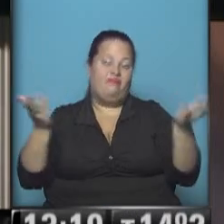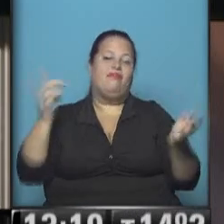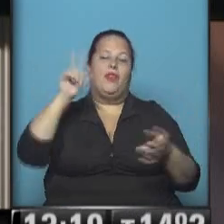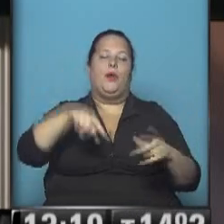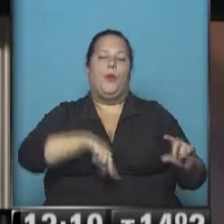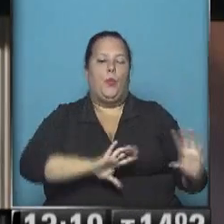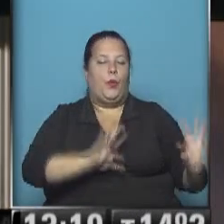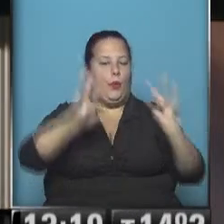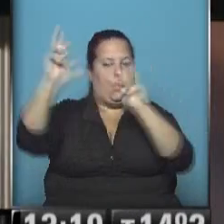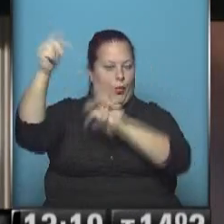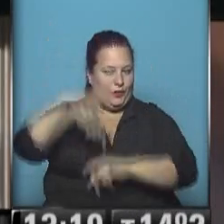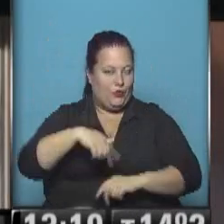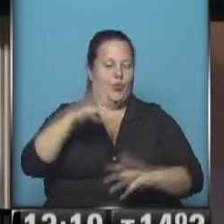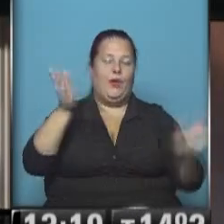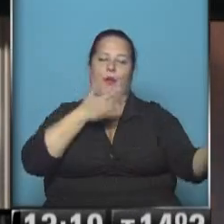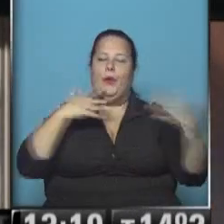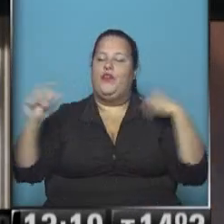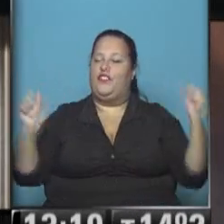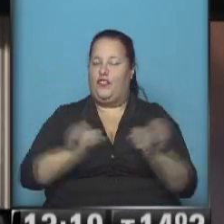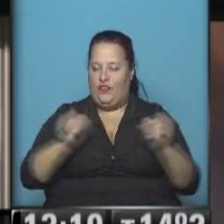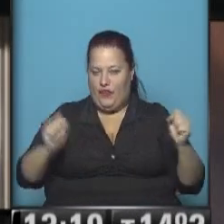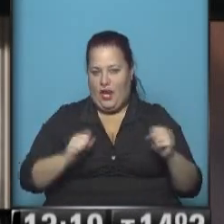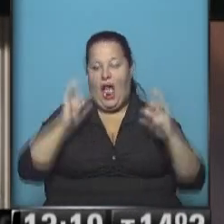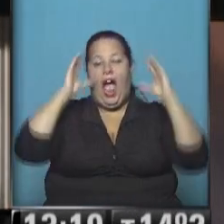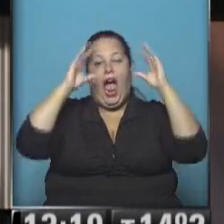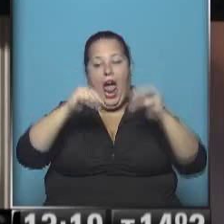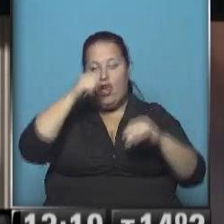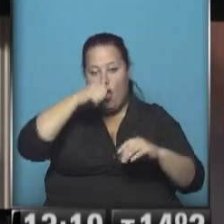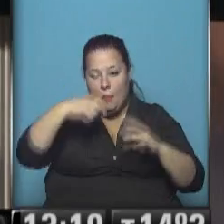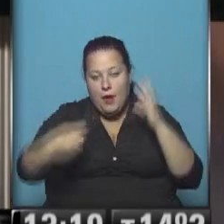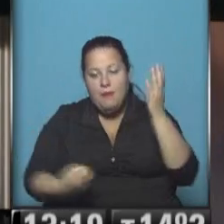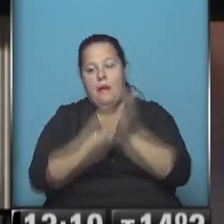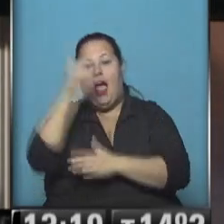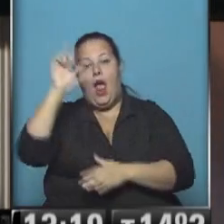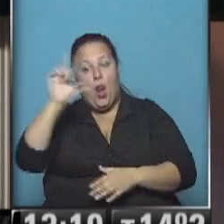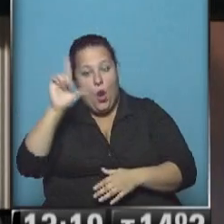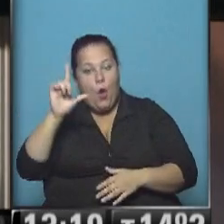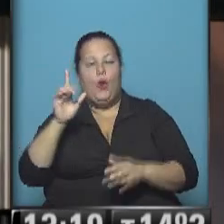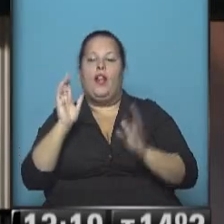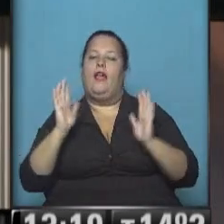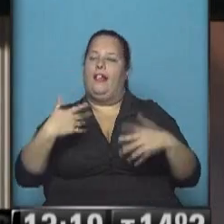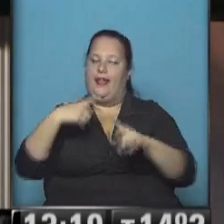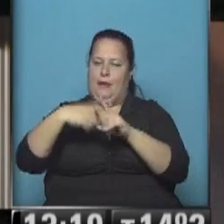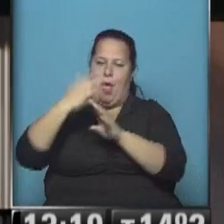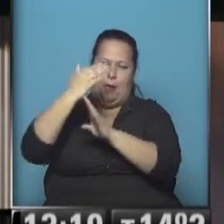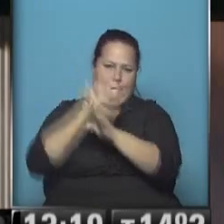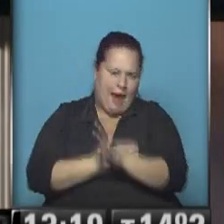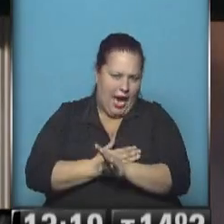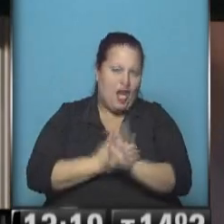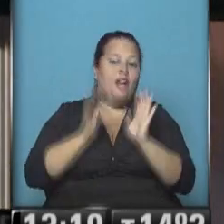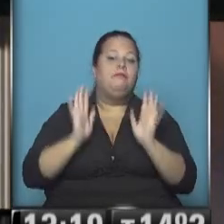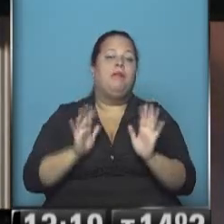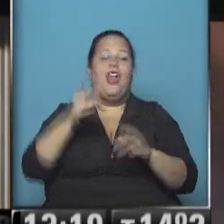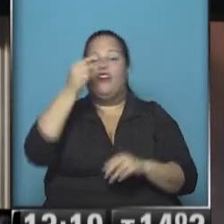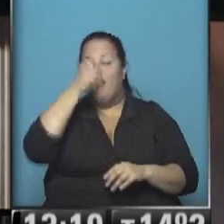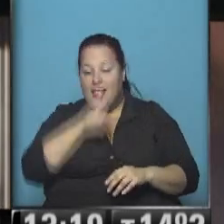el sur, trayendo aire frío y durante la noche del domingo y hacia el lunes, qué descenso de temperatura, pero mientras tanto